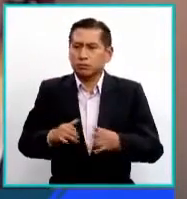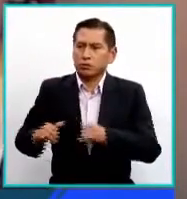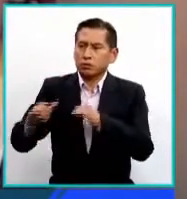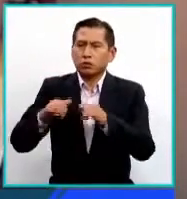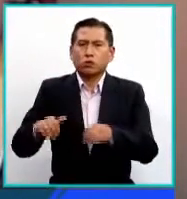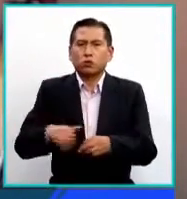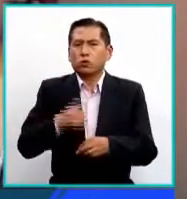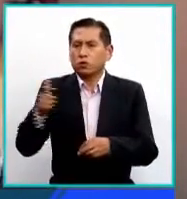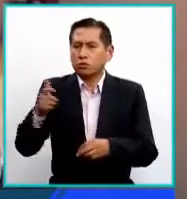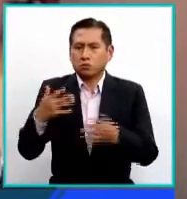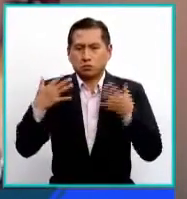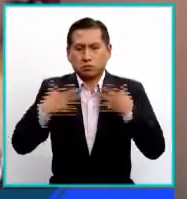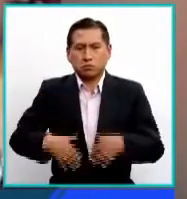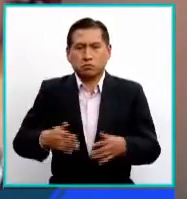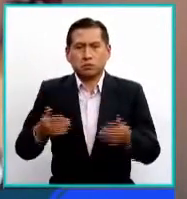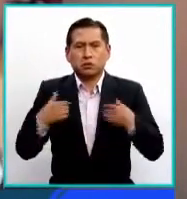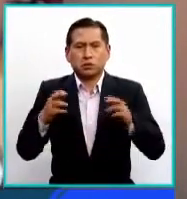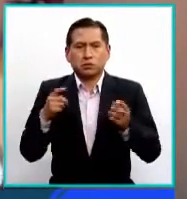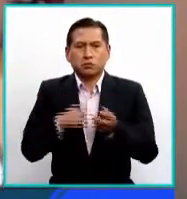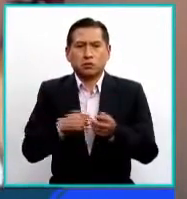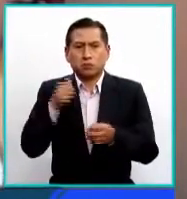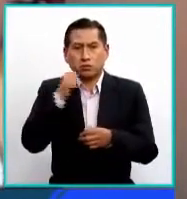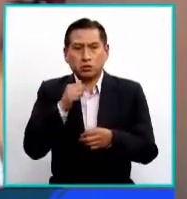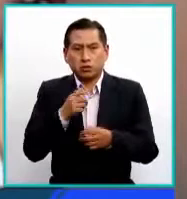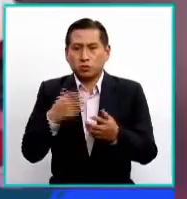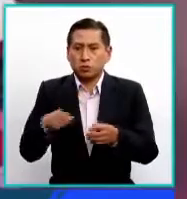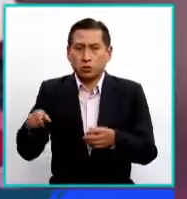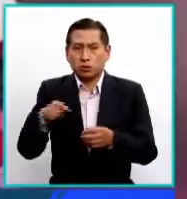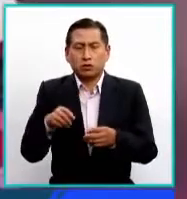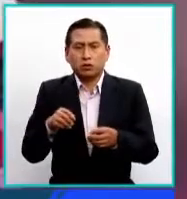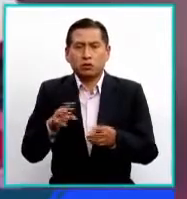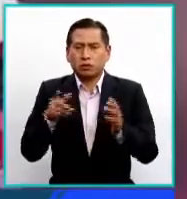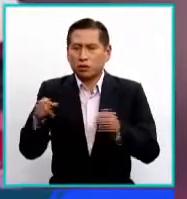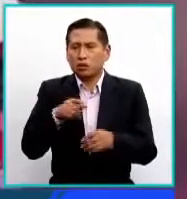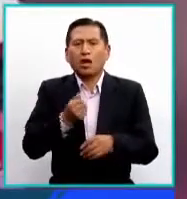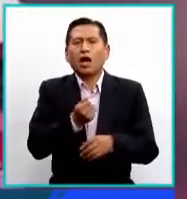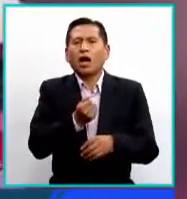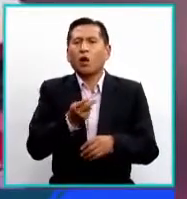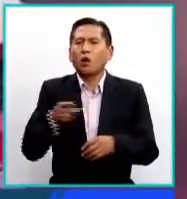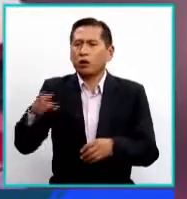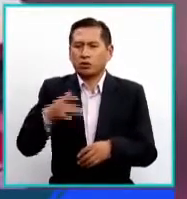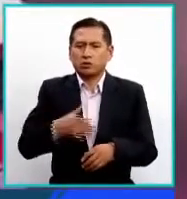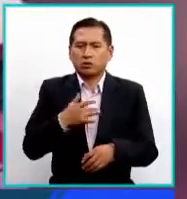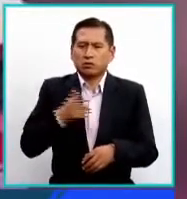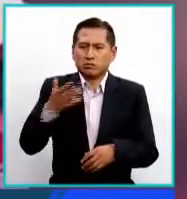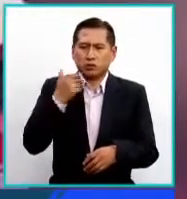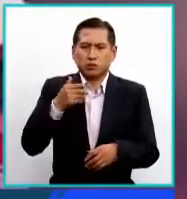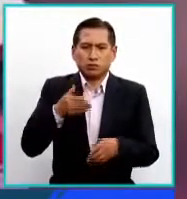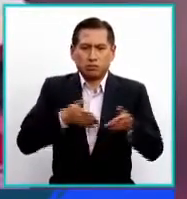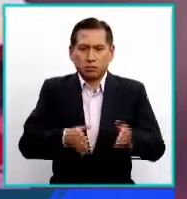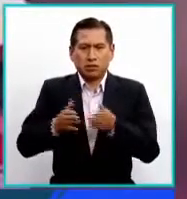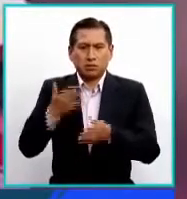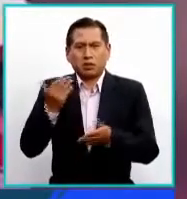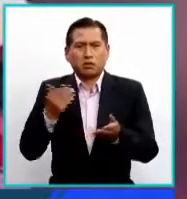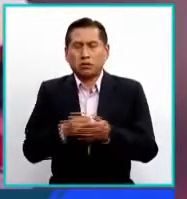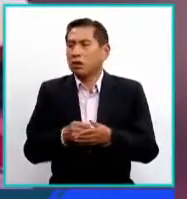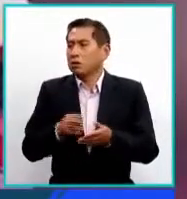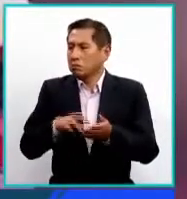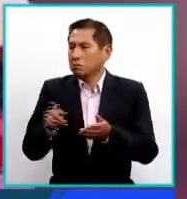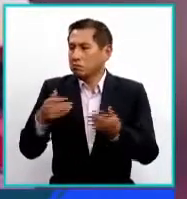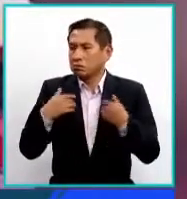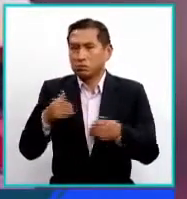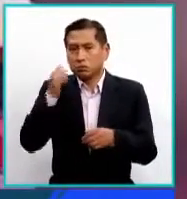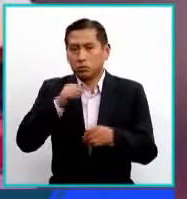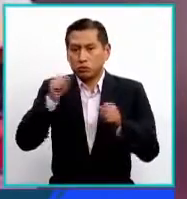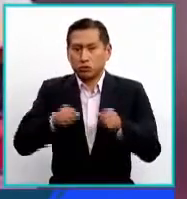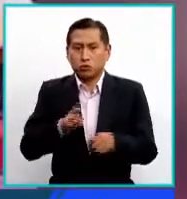sea, ponerse algo, digamos, que sea femenino, digamos, ¿no? Es así como que para algunas es algo mucho más práctico. De hecho, es una victoria, digamos, el hecho, ¿no?, de que